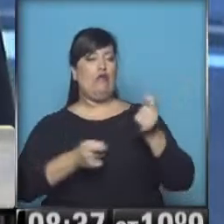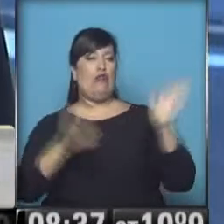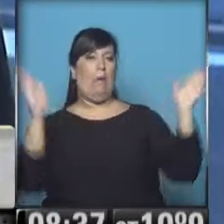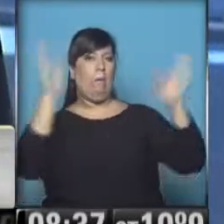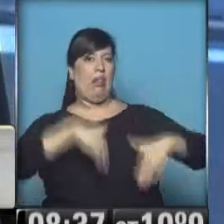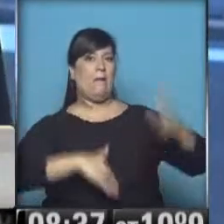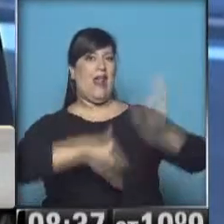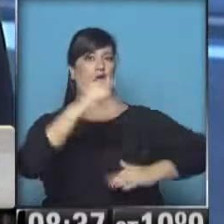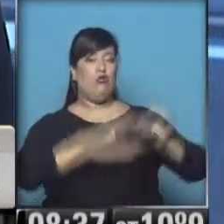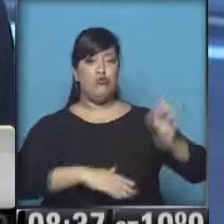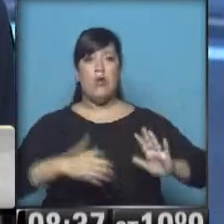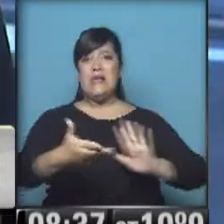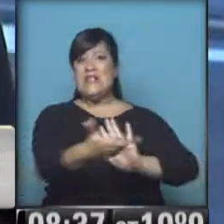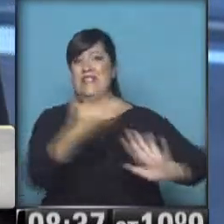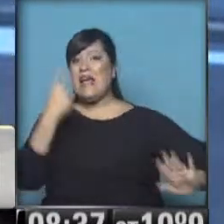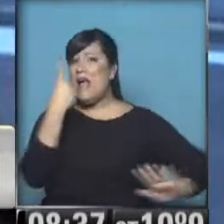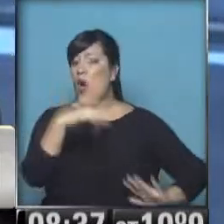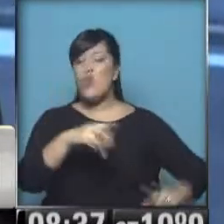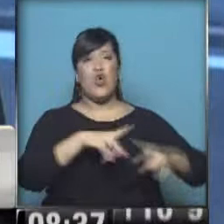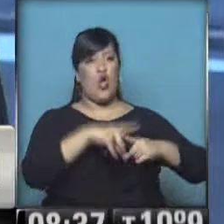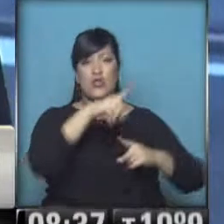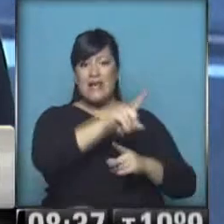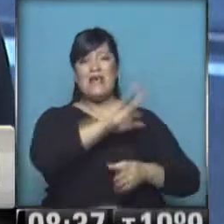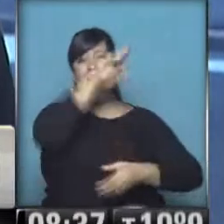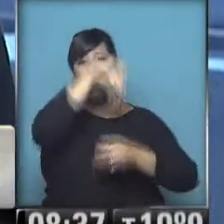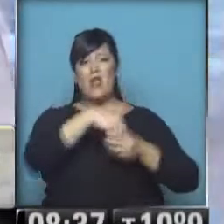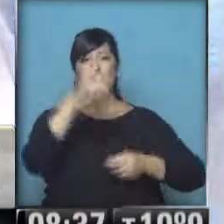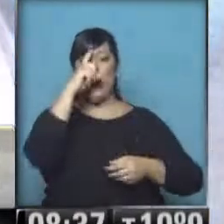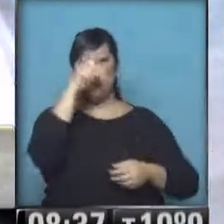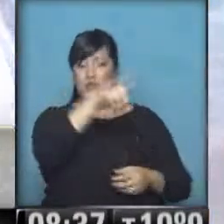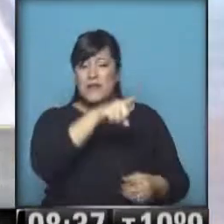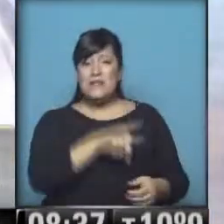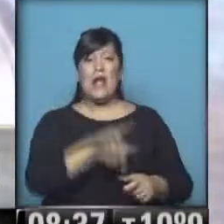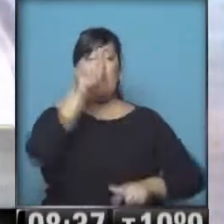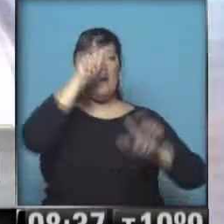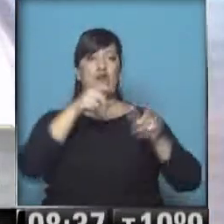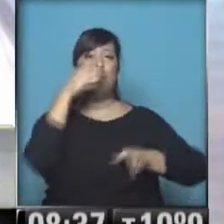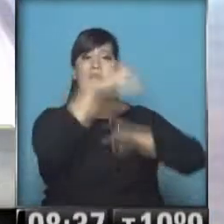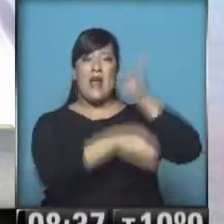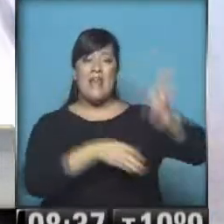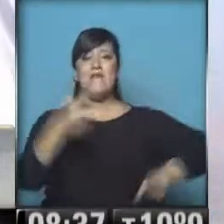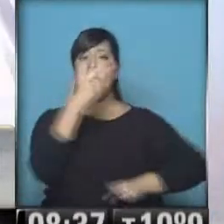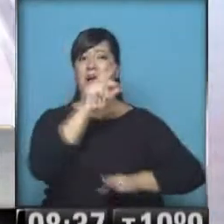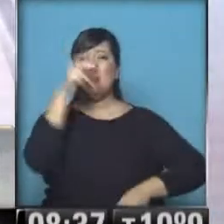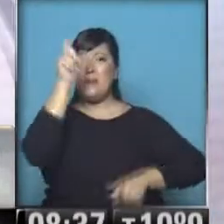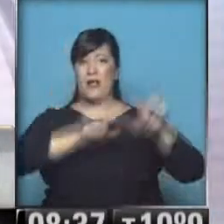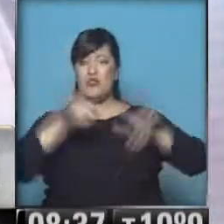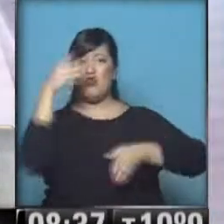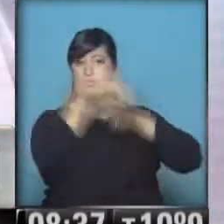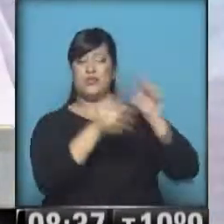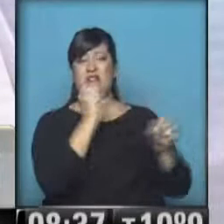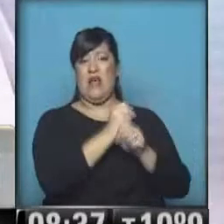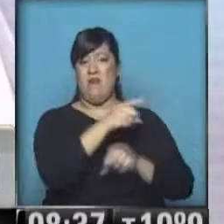nos sacaron el único taller intrahospitalario 19 donde los pacientes trabajaban, más de 20 pacientes estaban ahí